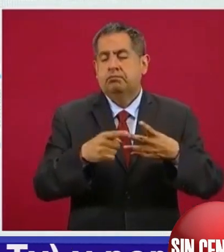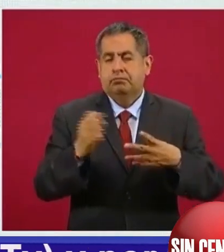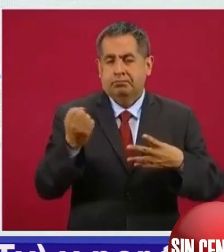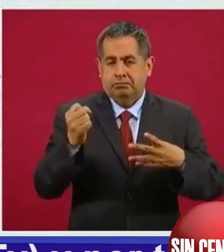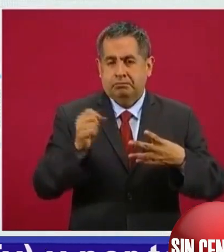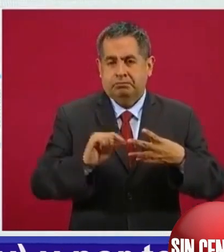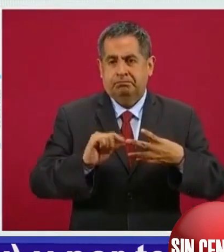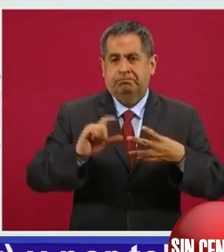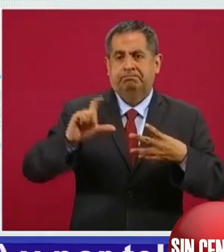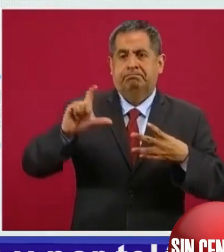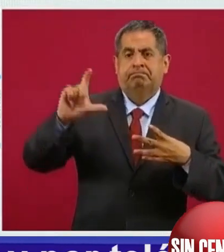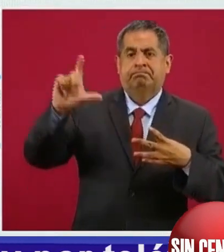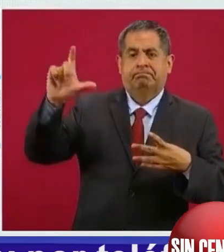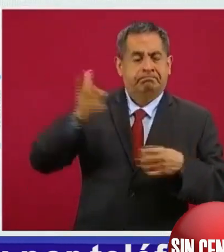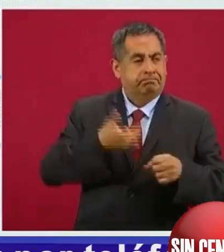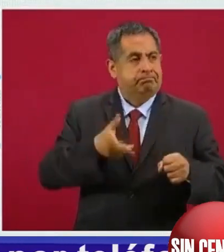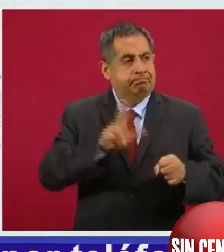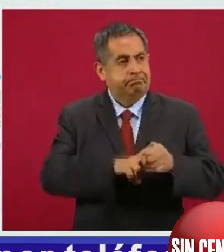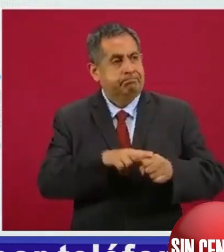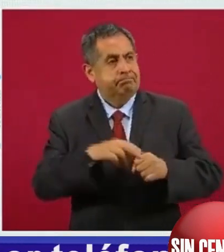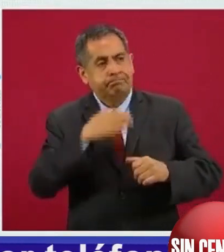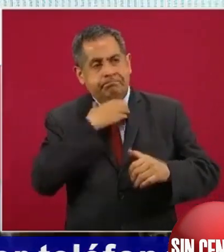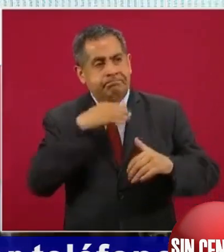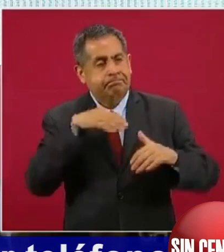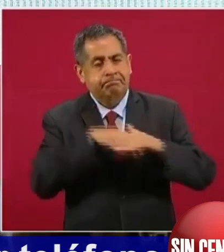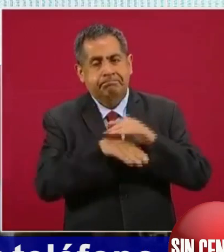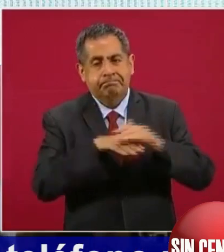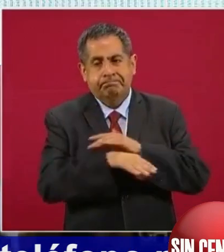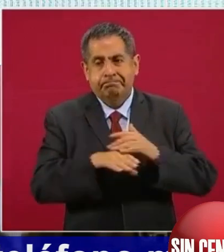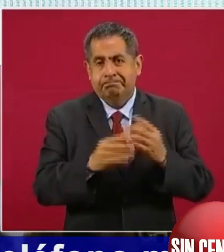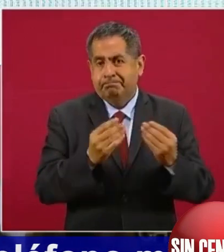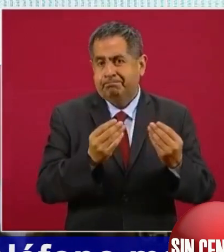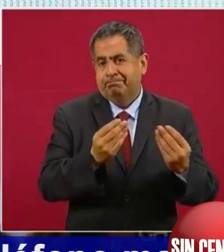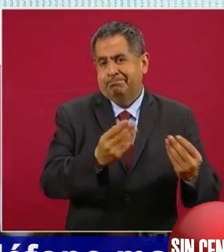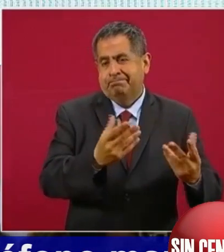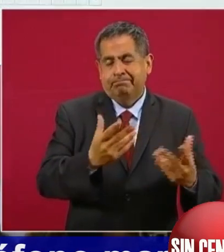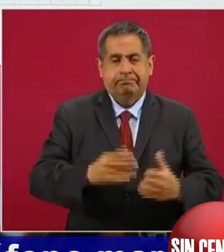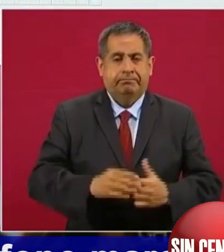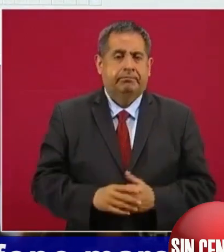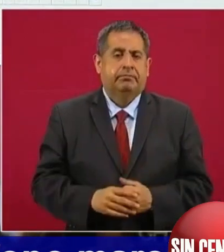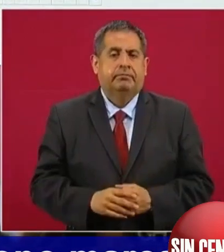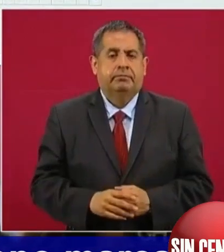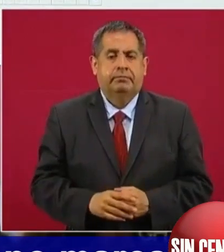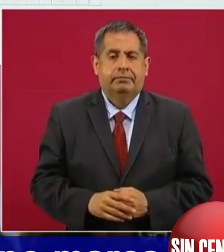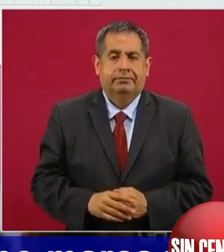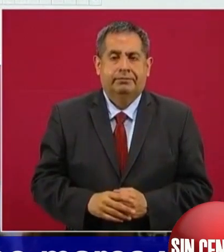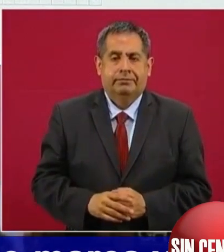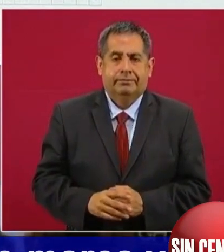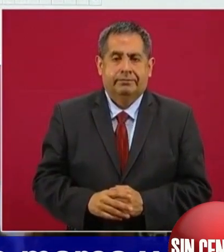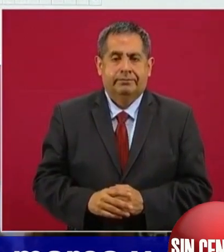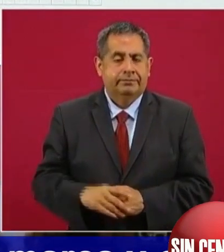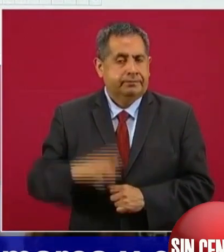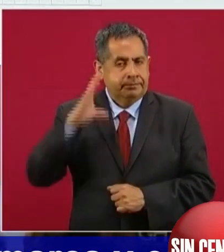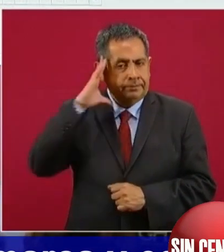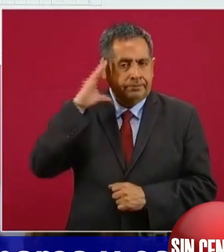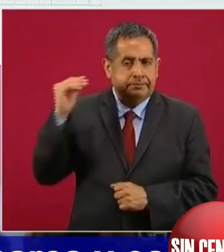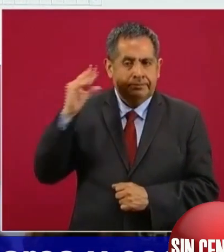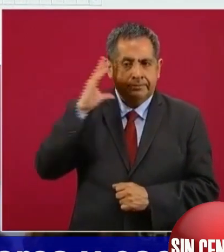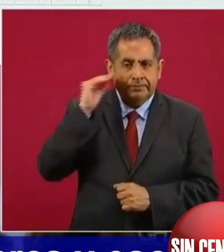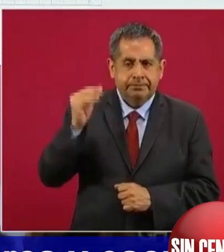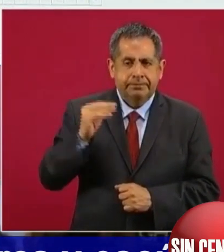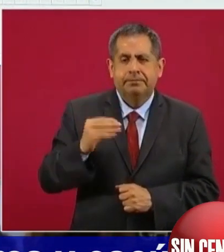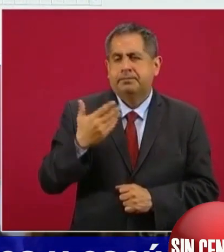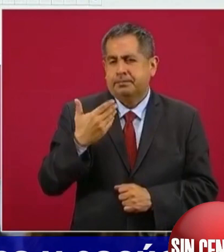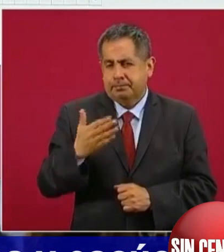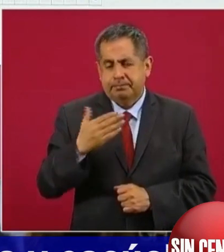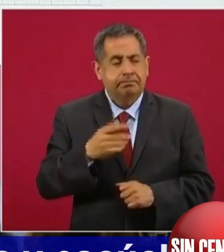un incremento en el uso de los hospitales y con una importante ocupación hospitalaria. La siguiente. Colima ha tenido